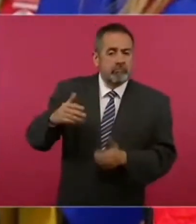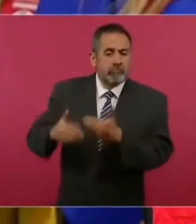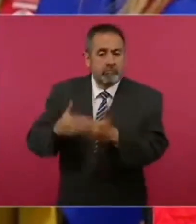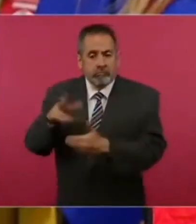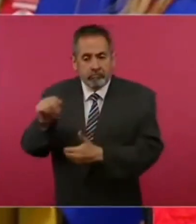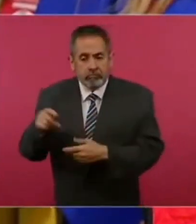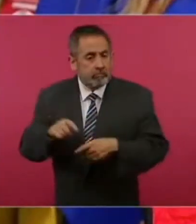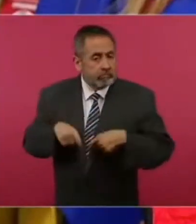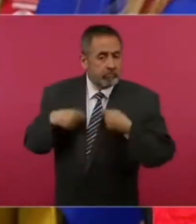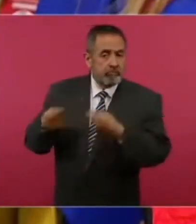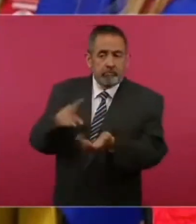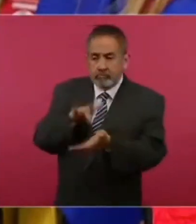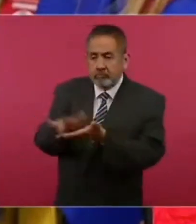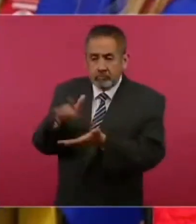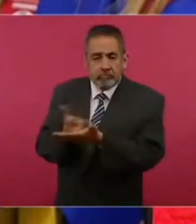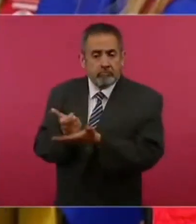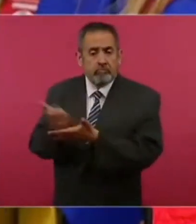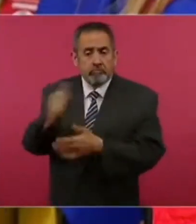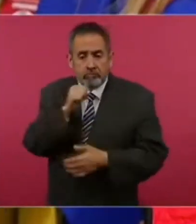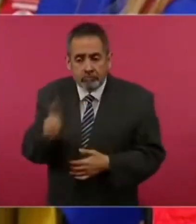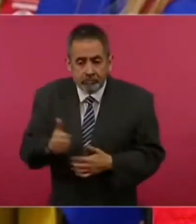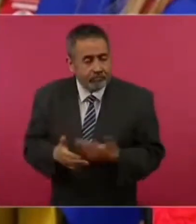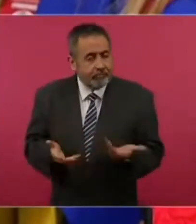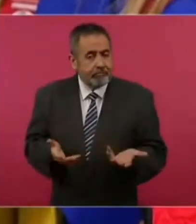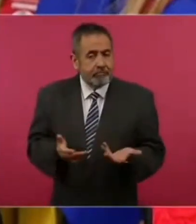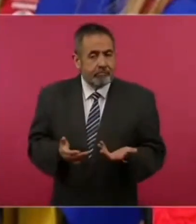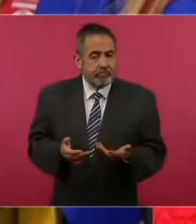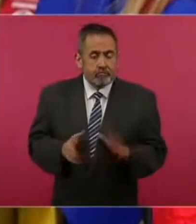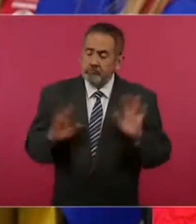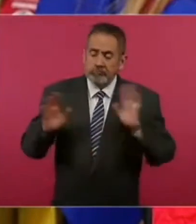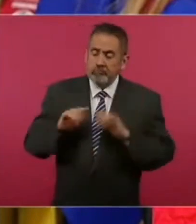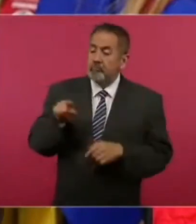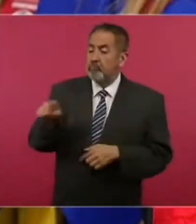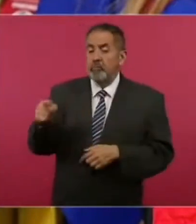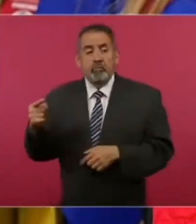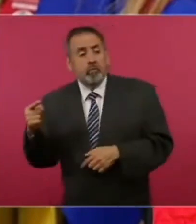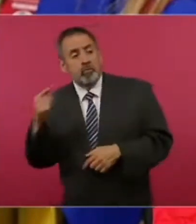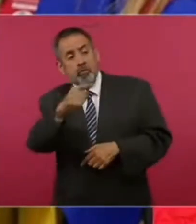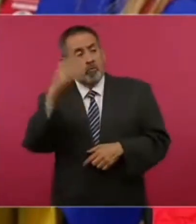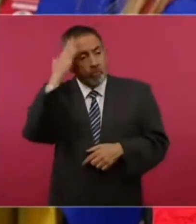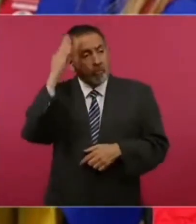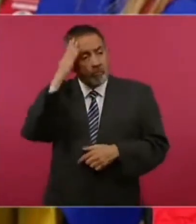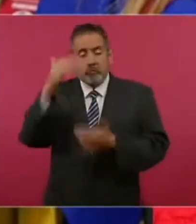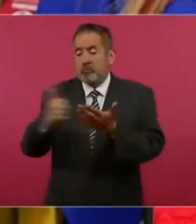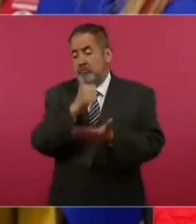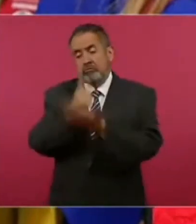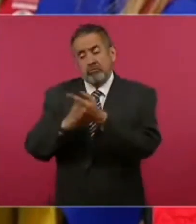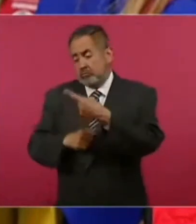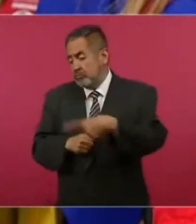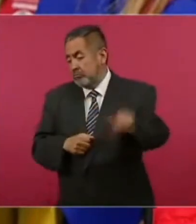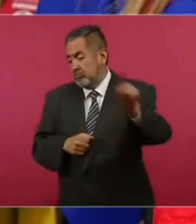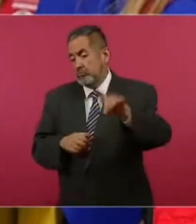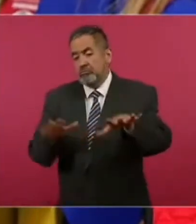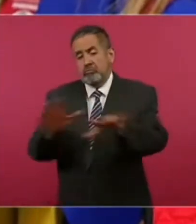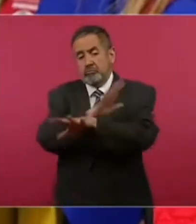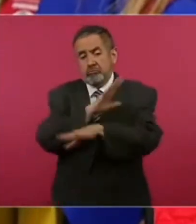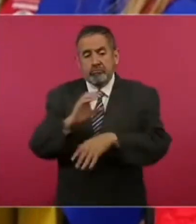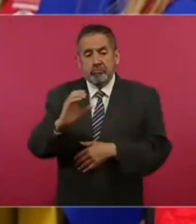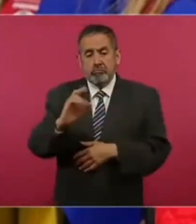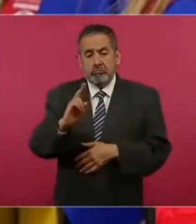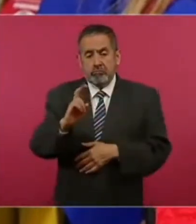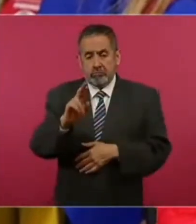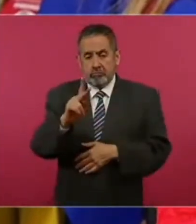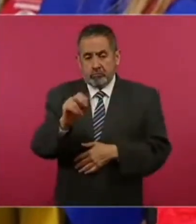y no les han entregado ese apoyo Porque dicen tienen que tienes que ir a la cabecera a la capital a que te cambien el